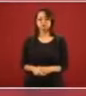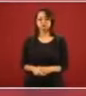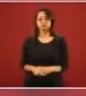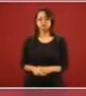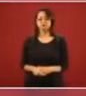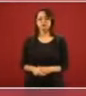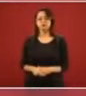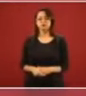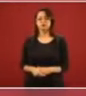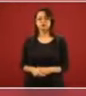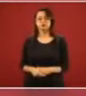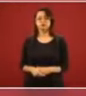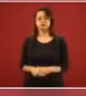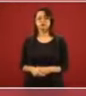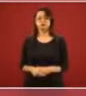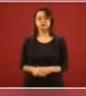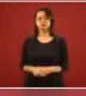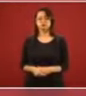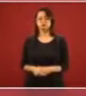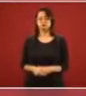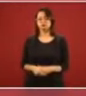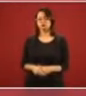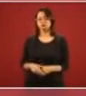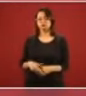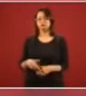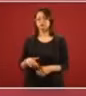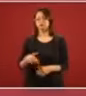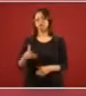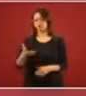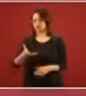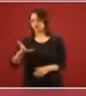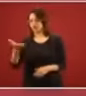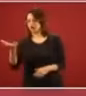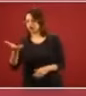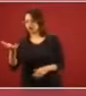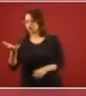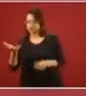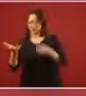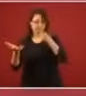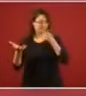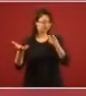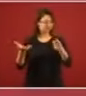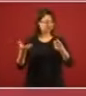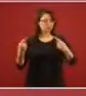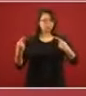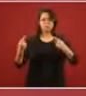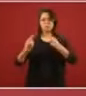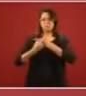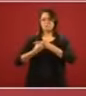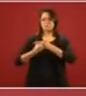El decir una cosa y hacer otra, el doble discurso.